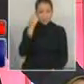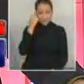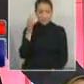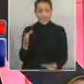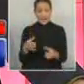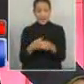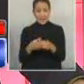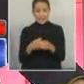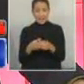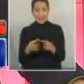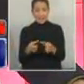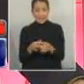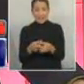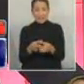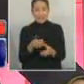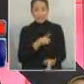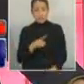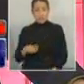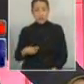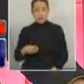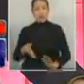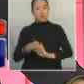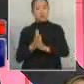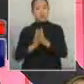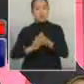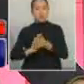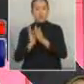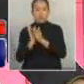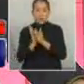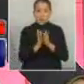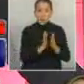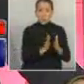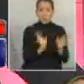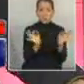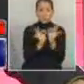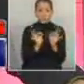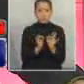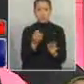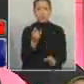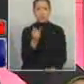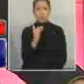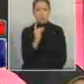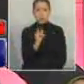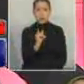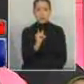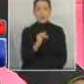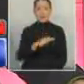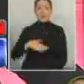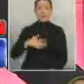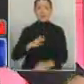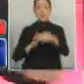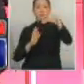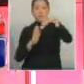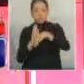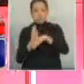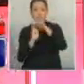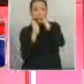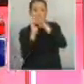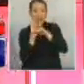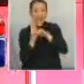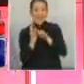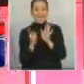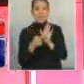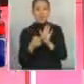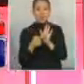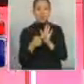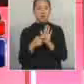Cámara todas, pero todas y cada una de las indicaciones de la UDI eran para rebajar impuestos. Ninguna para generar